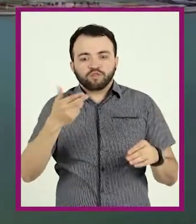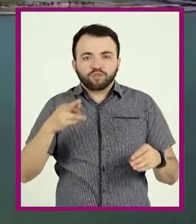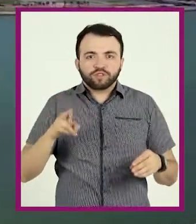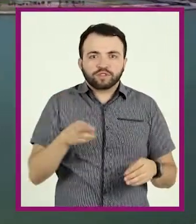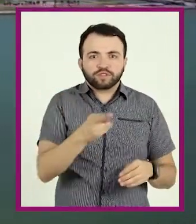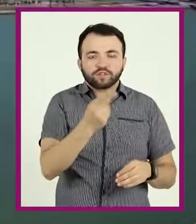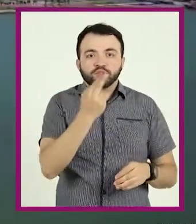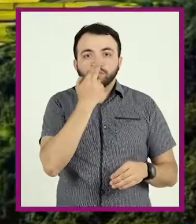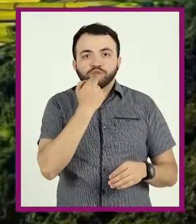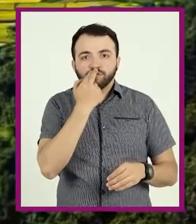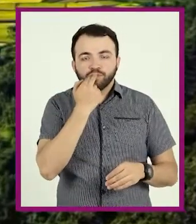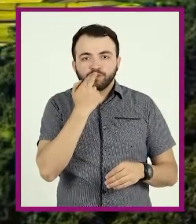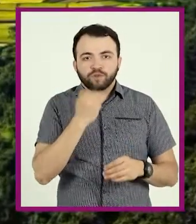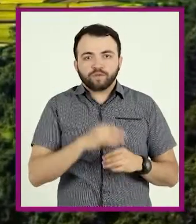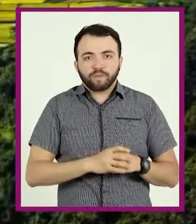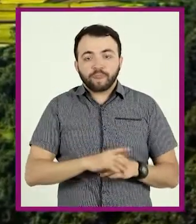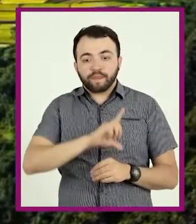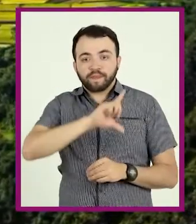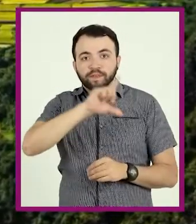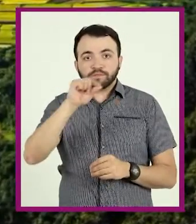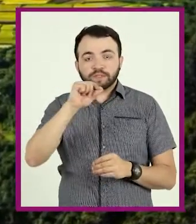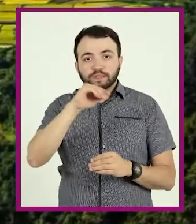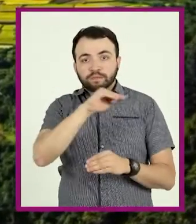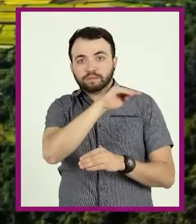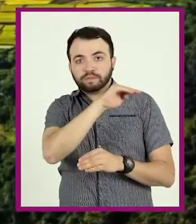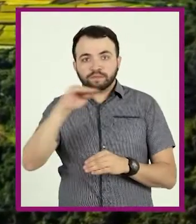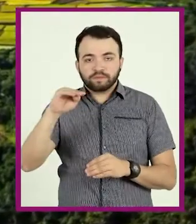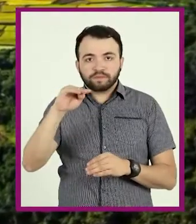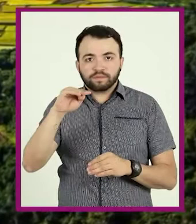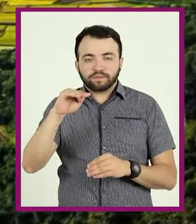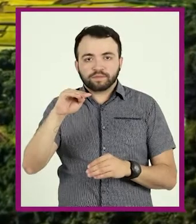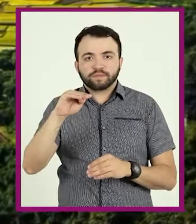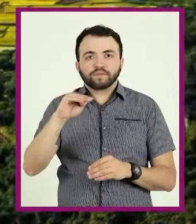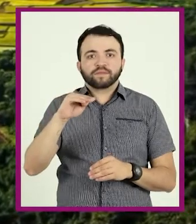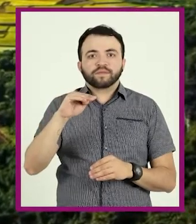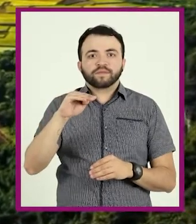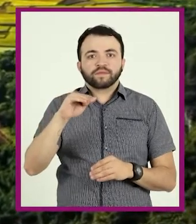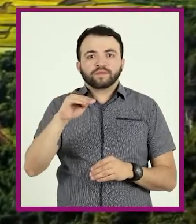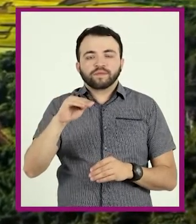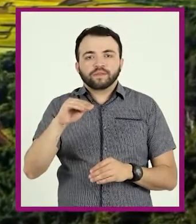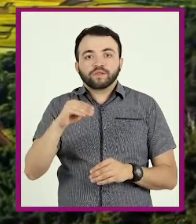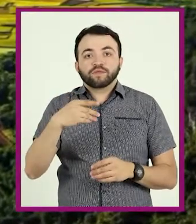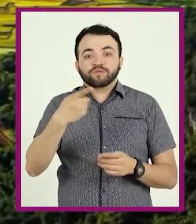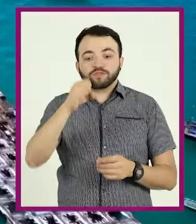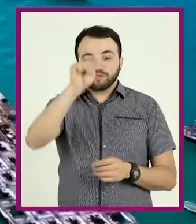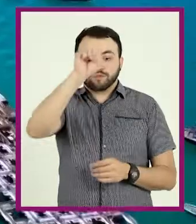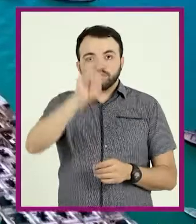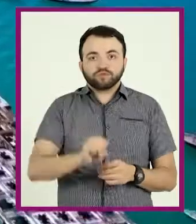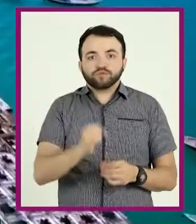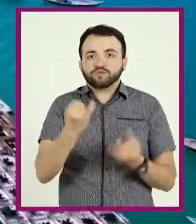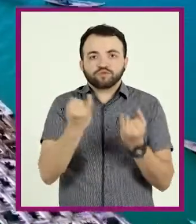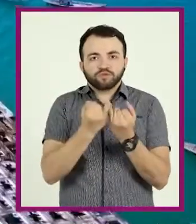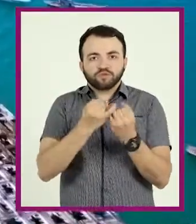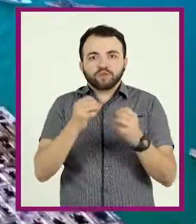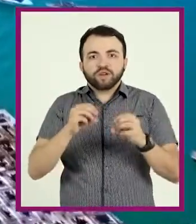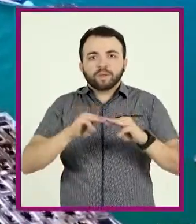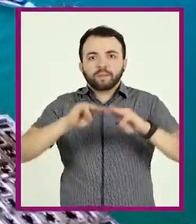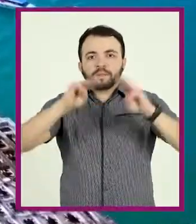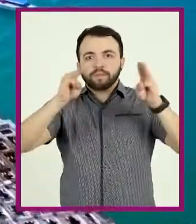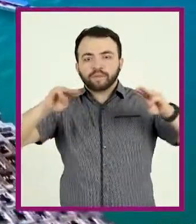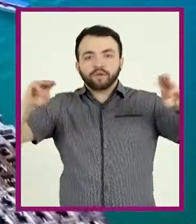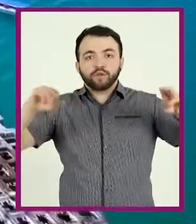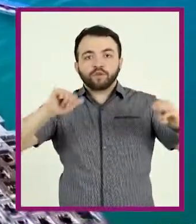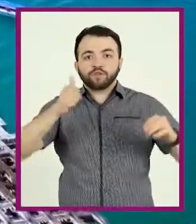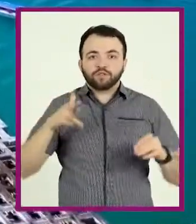Rojo, seguidos de un altiplano al centro. Al sur existe otra franja montañosa que antecede